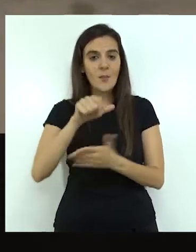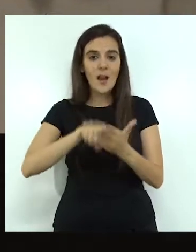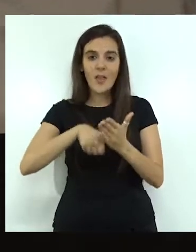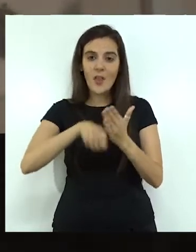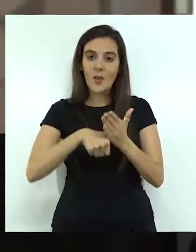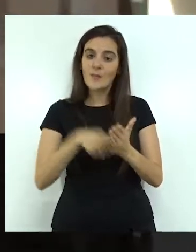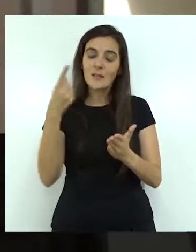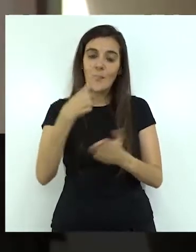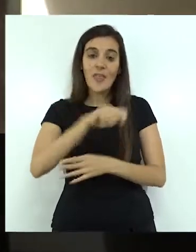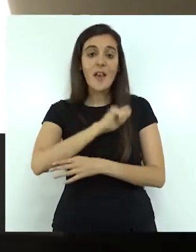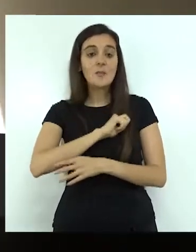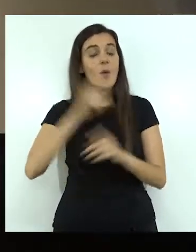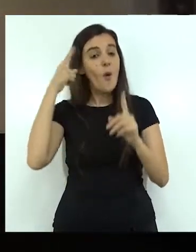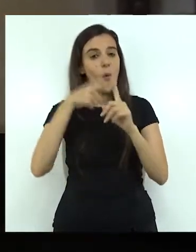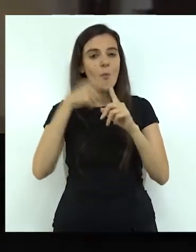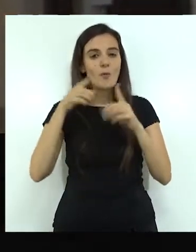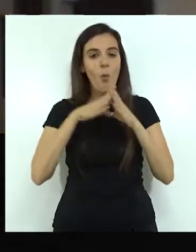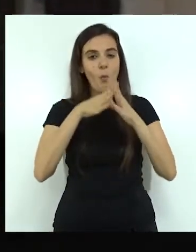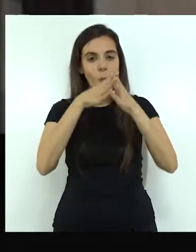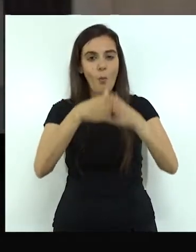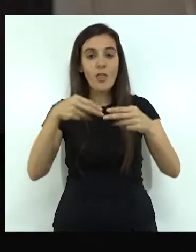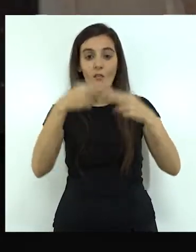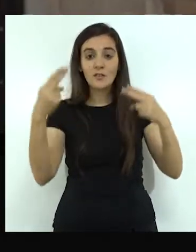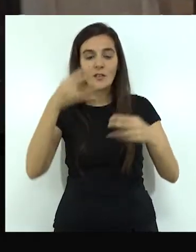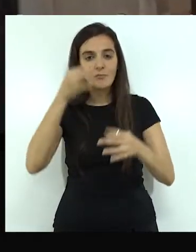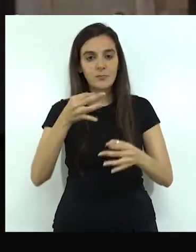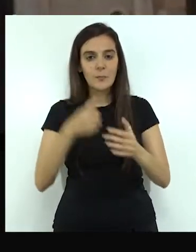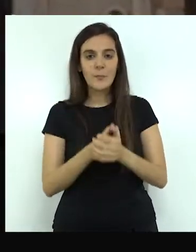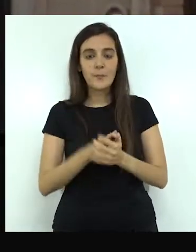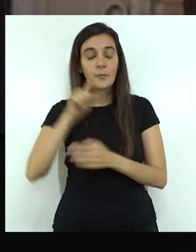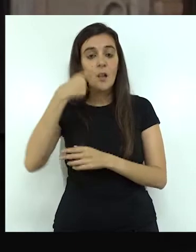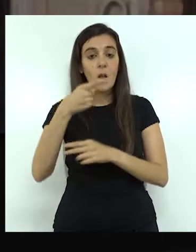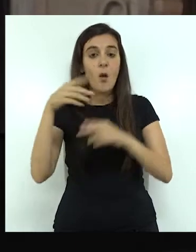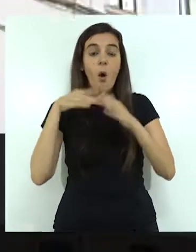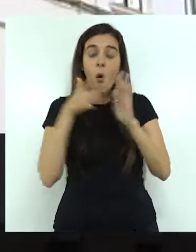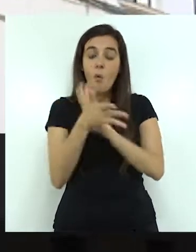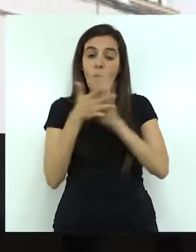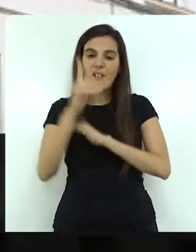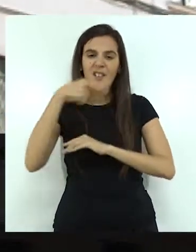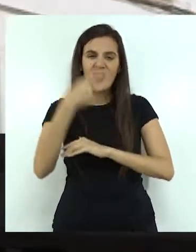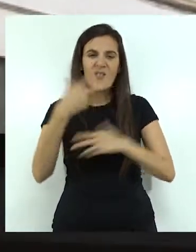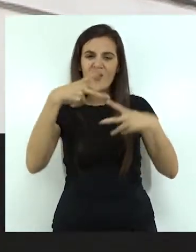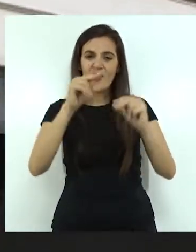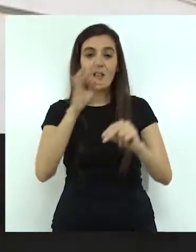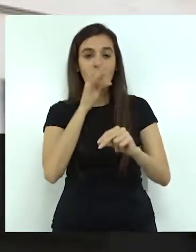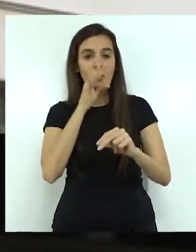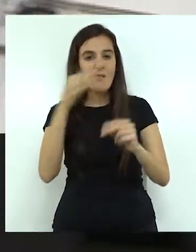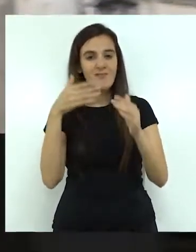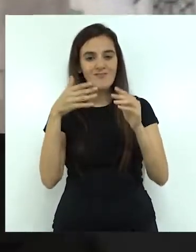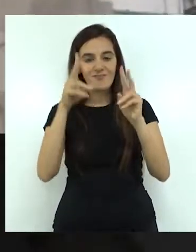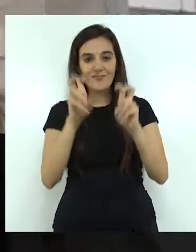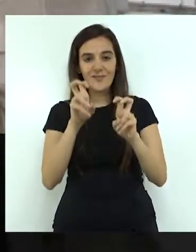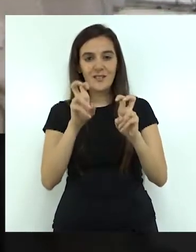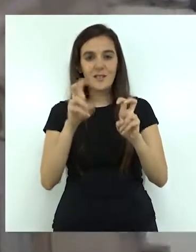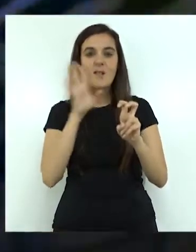intentar cruzar los puntos fronterizos de la operación descrita aún no daba por finalizada no se descarta que puedan desprenderse nuevas